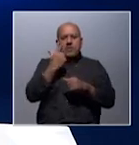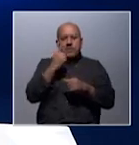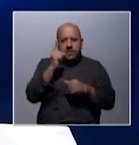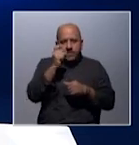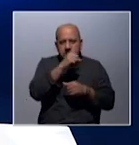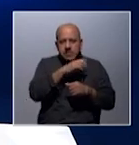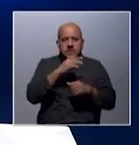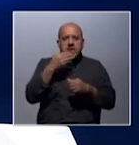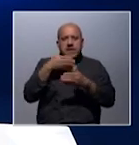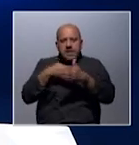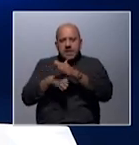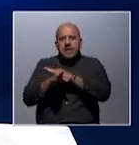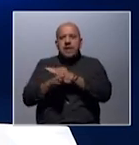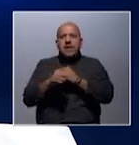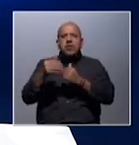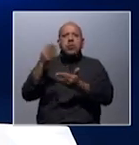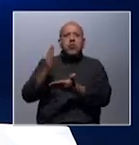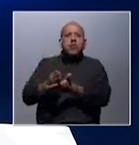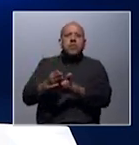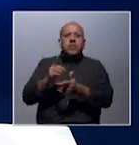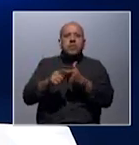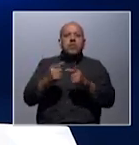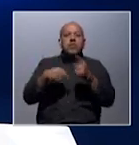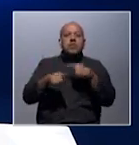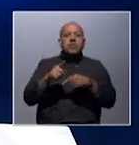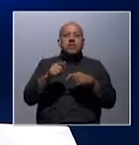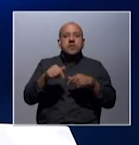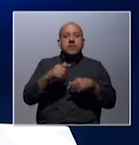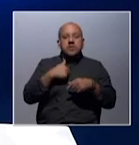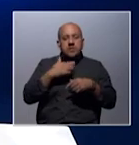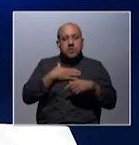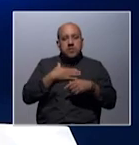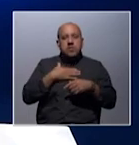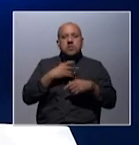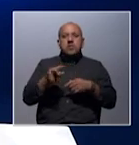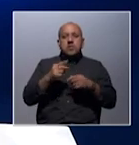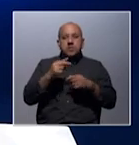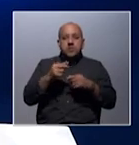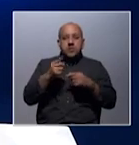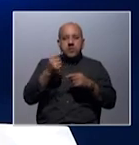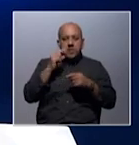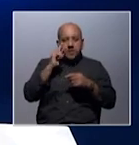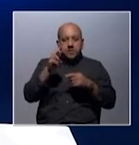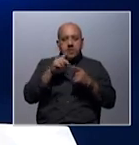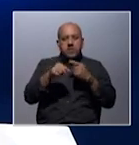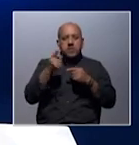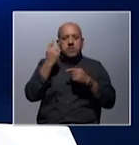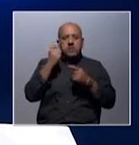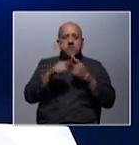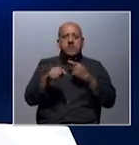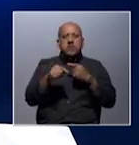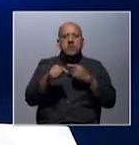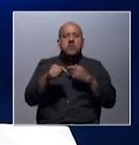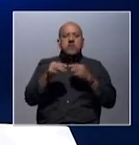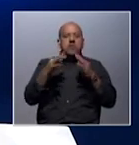tenemos que pensar a futuro, en un proceso más largo. Y en ese sentido, nos sentimos muy reconfortados de haber visto en la actuación del día de ayer una actuación